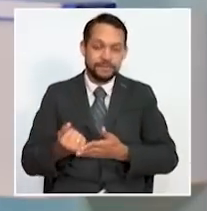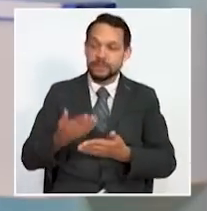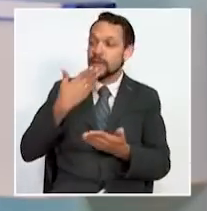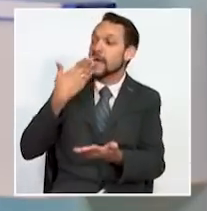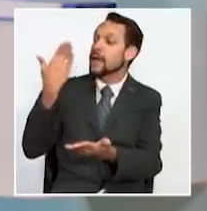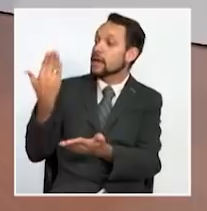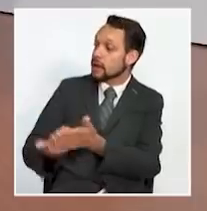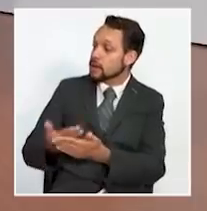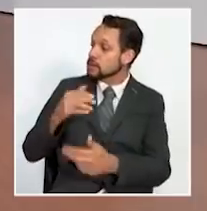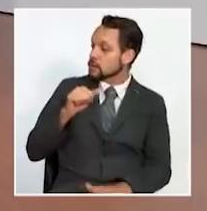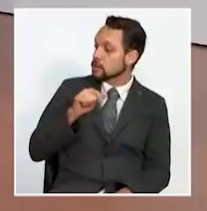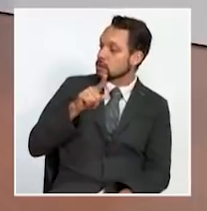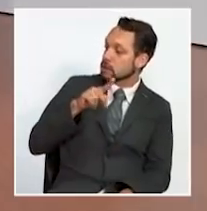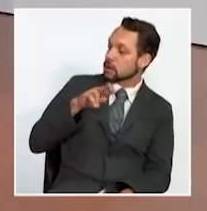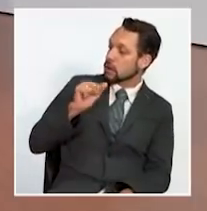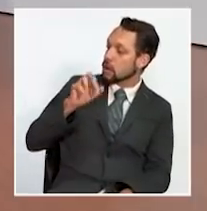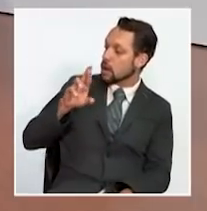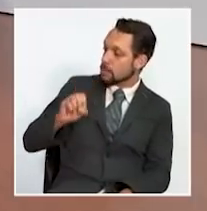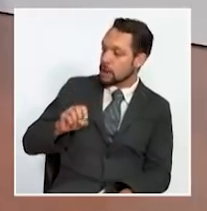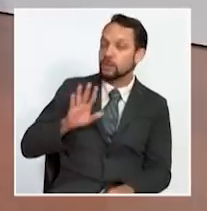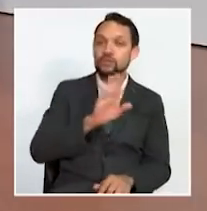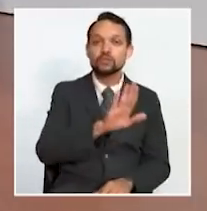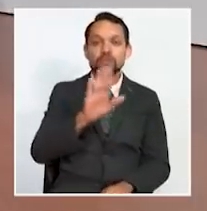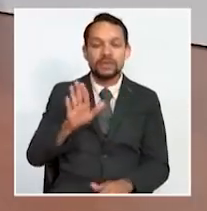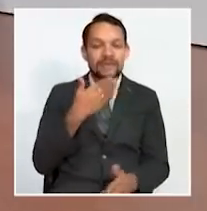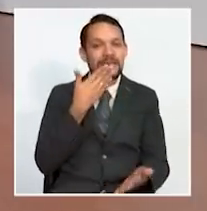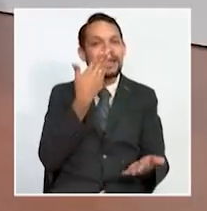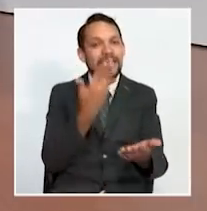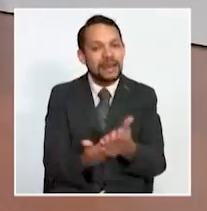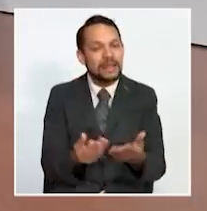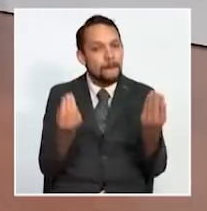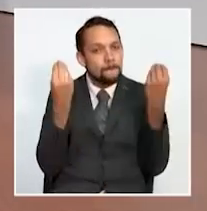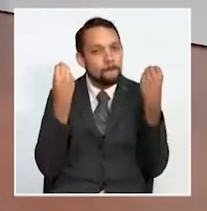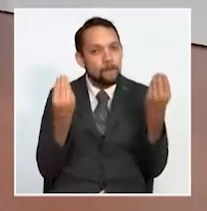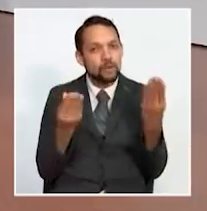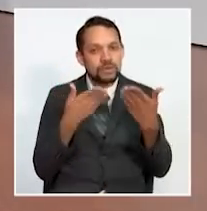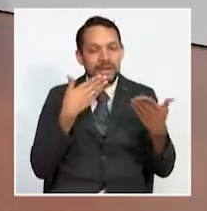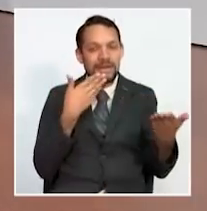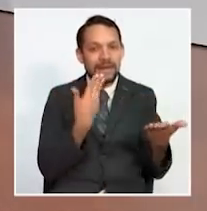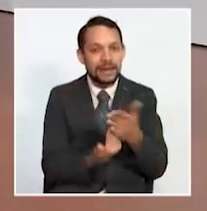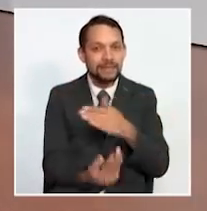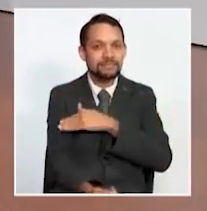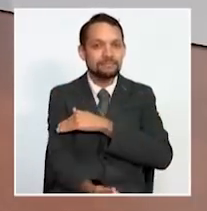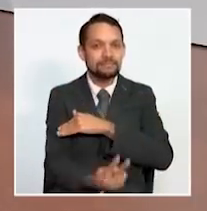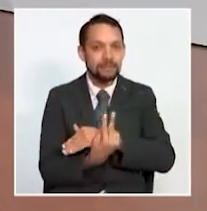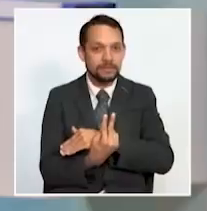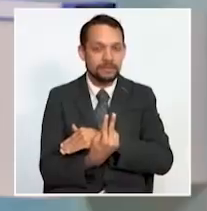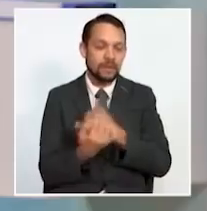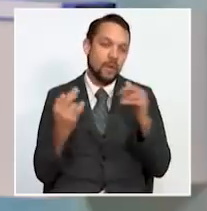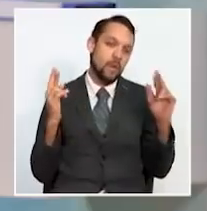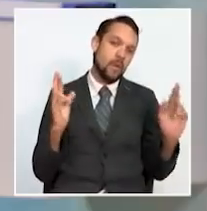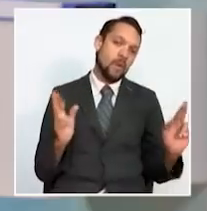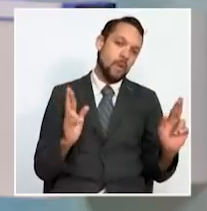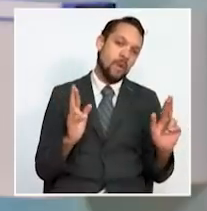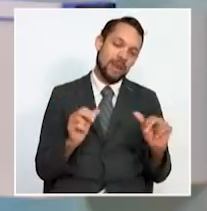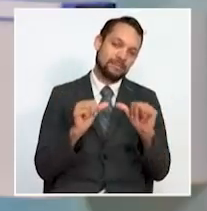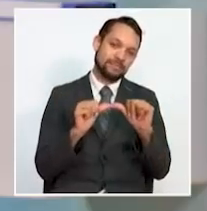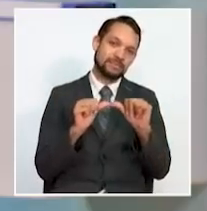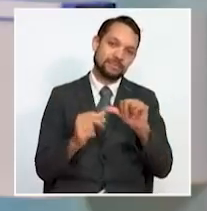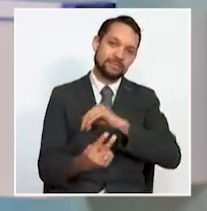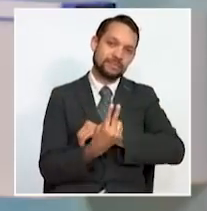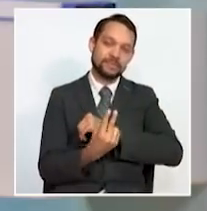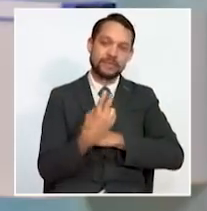gracias, Álvaro Augusto, por estar con nosotros. A todos ustedes, mil gracias por acompañarnos en este programa y esperamos que nos sigan viendo